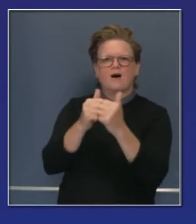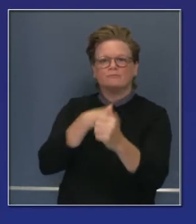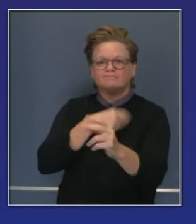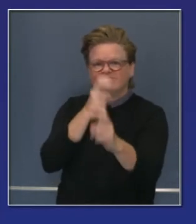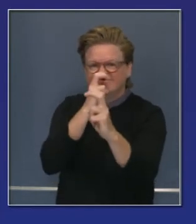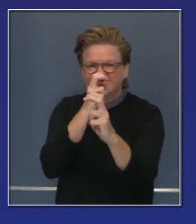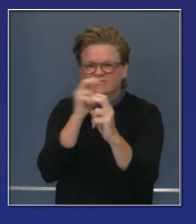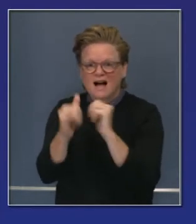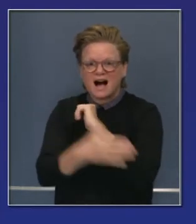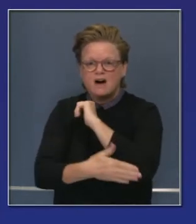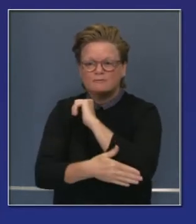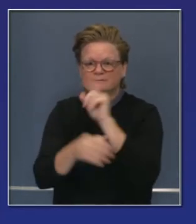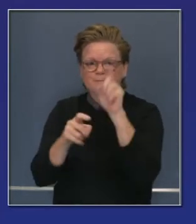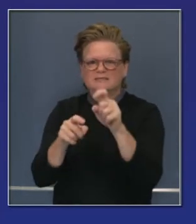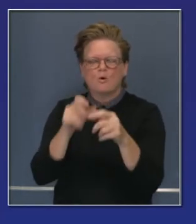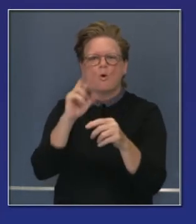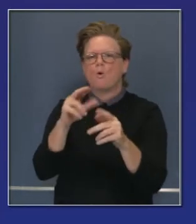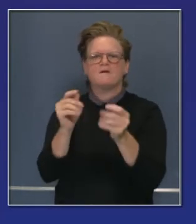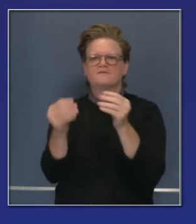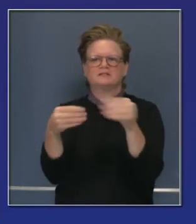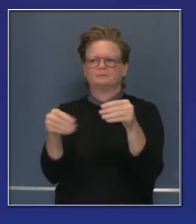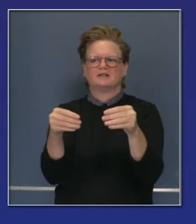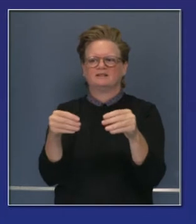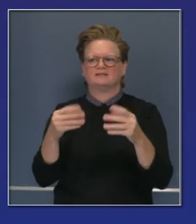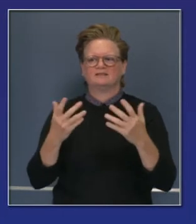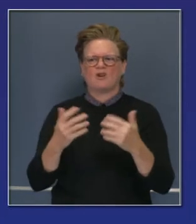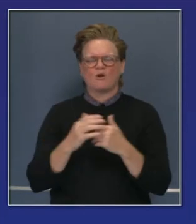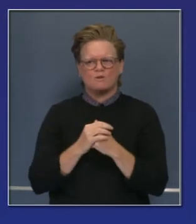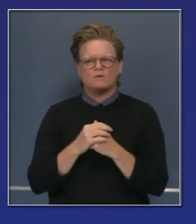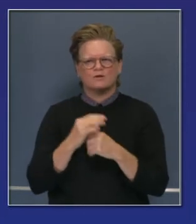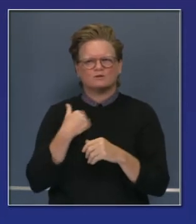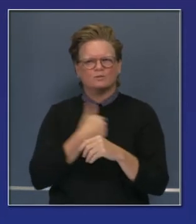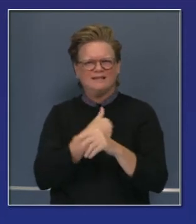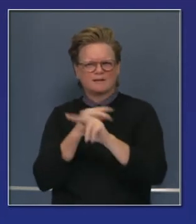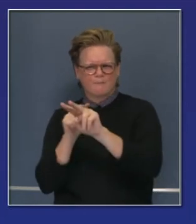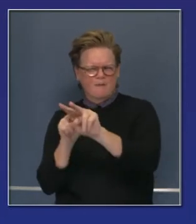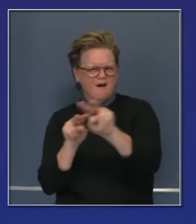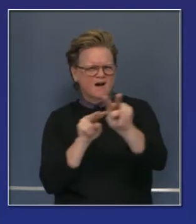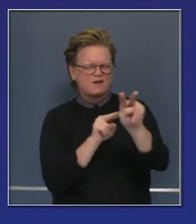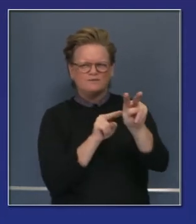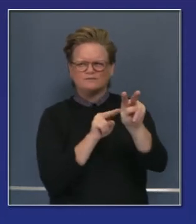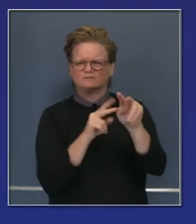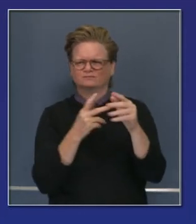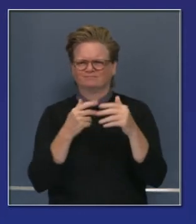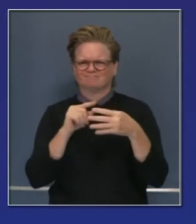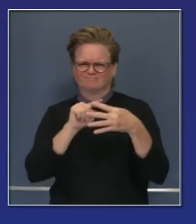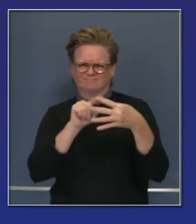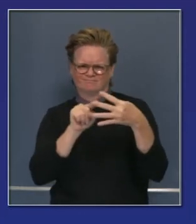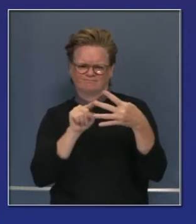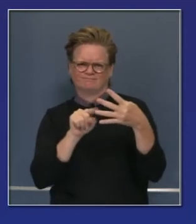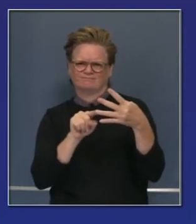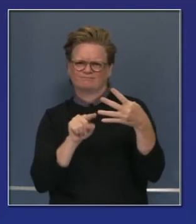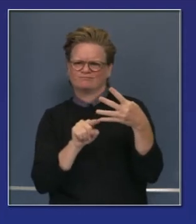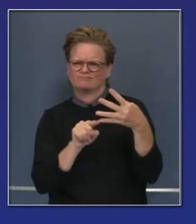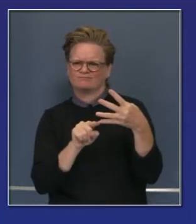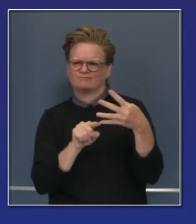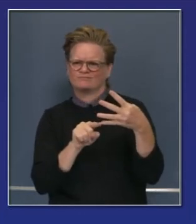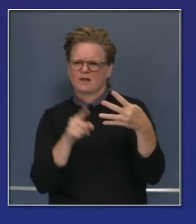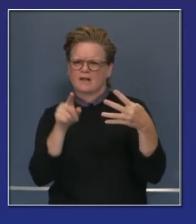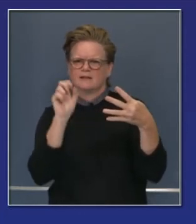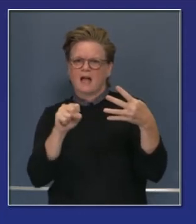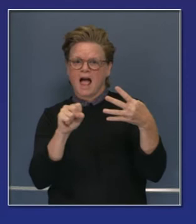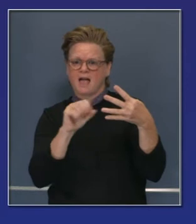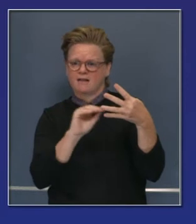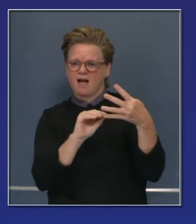de casos e índice de positividad. Esos serán los modos de medir el movimiento en estos